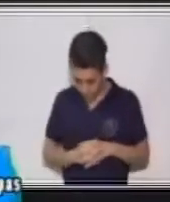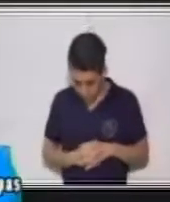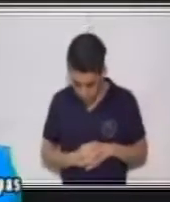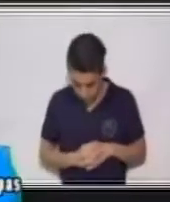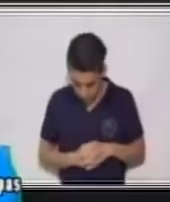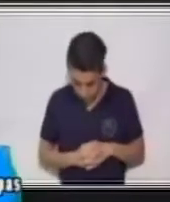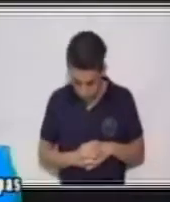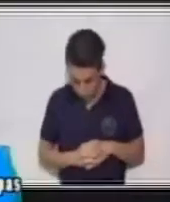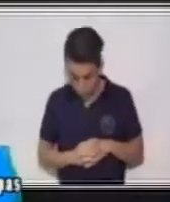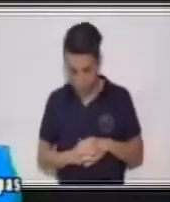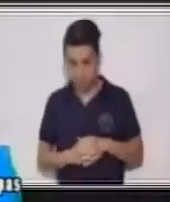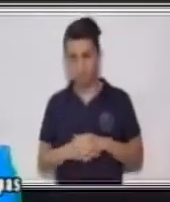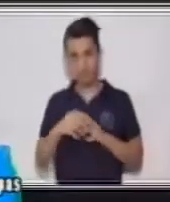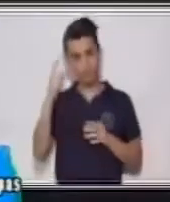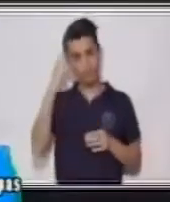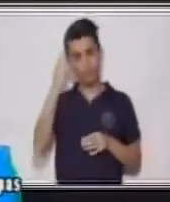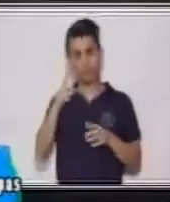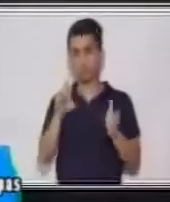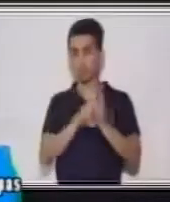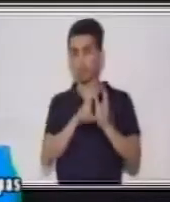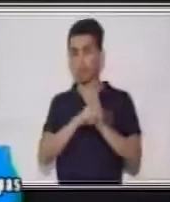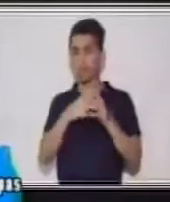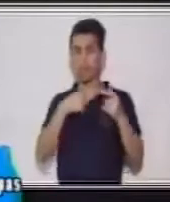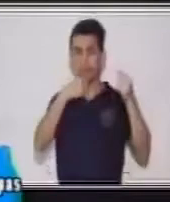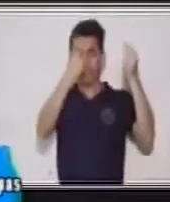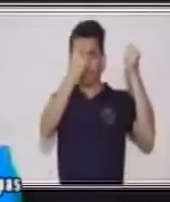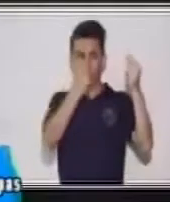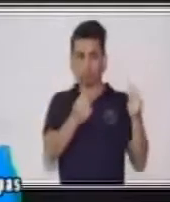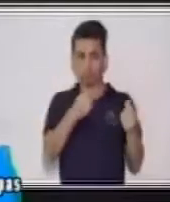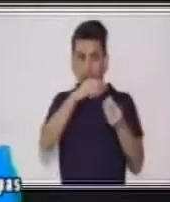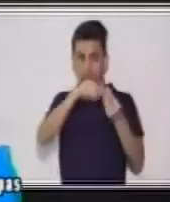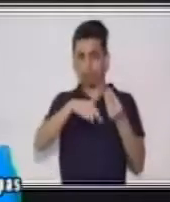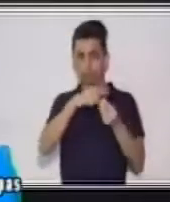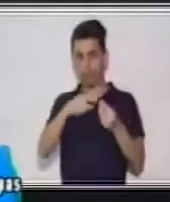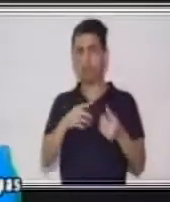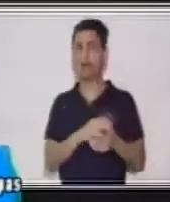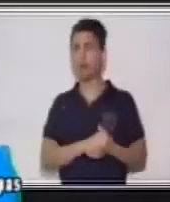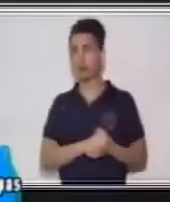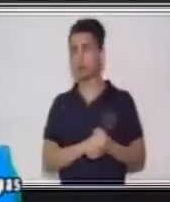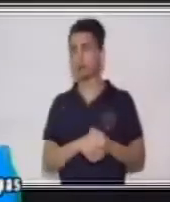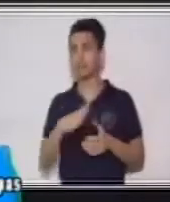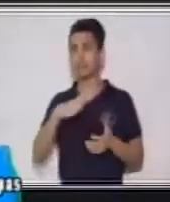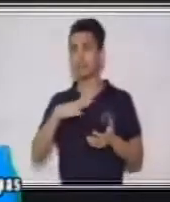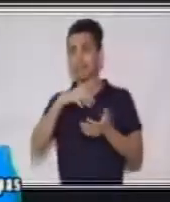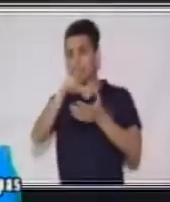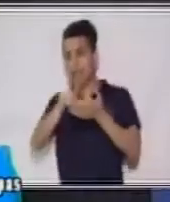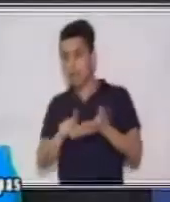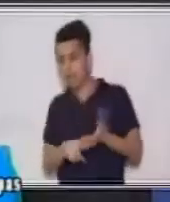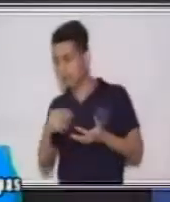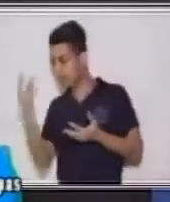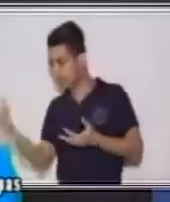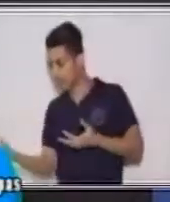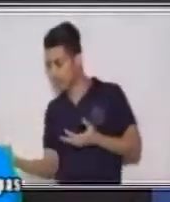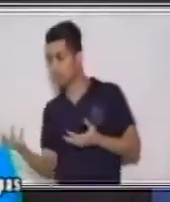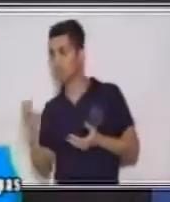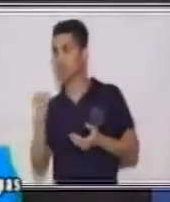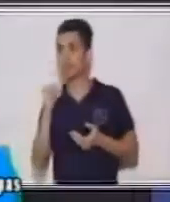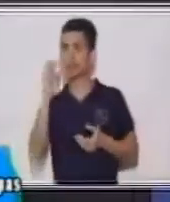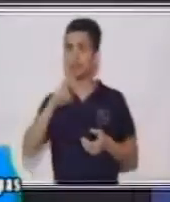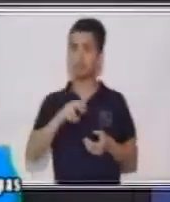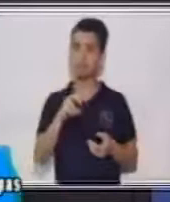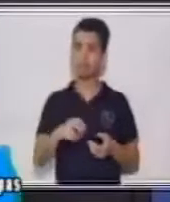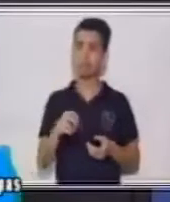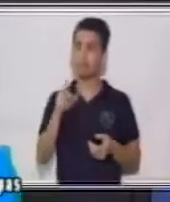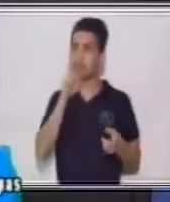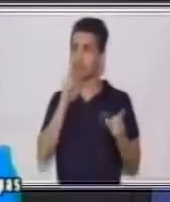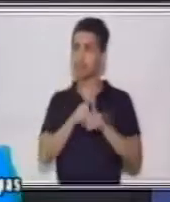Imagínate en el caso del presupuesto familiar. Así es, van a hacer un listado del producto que necesitan y